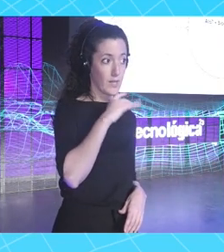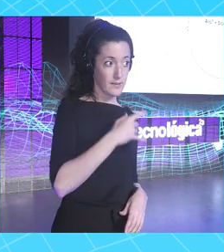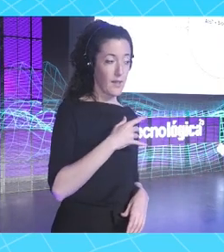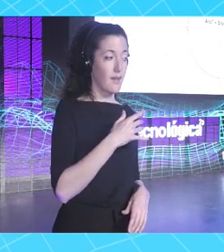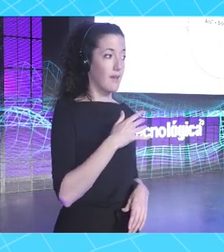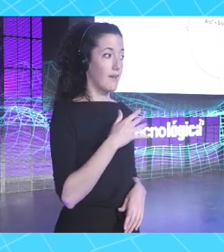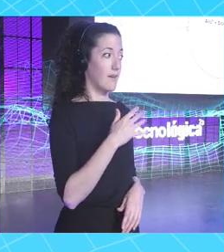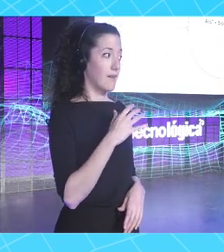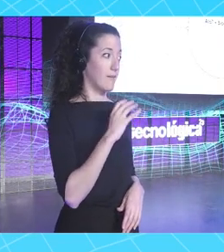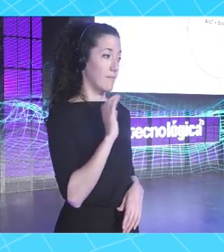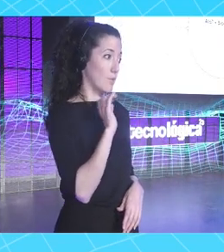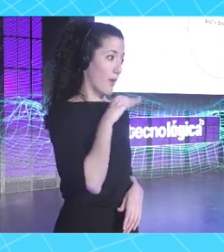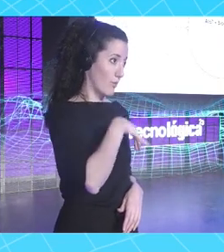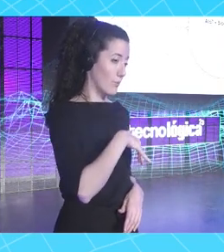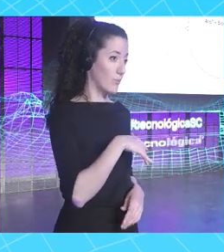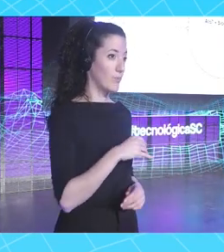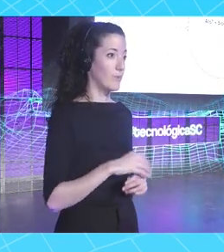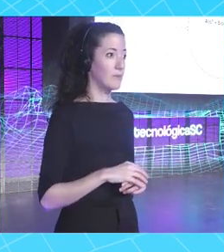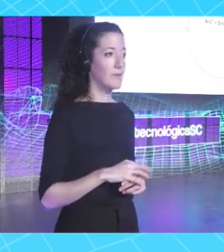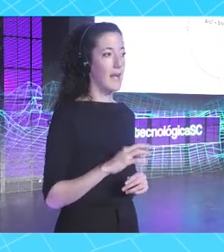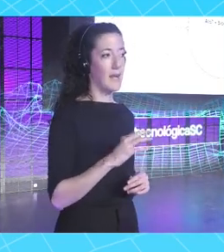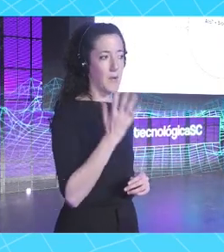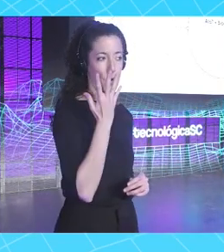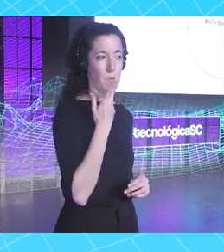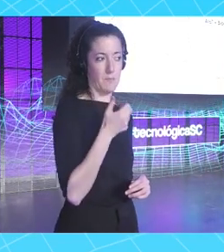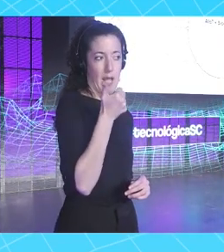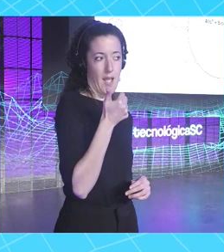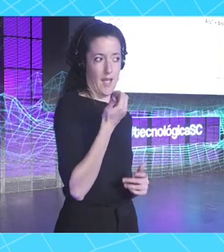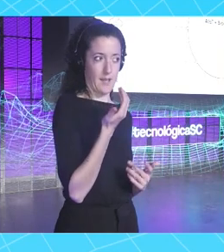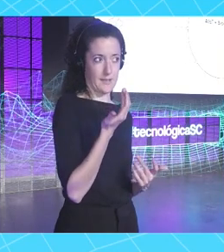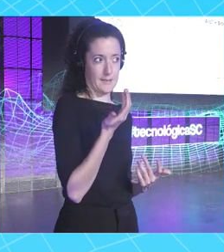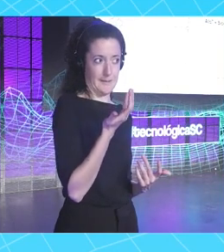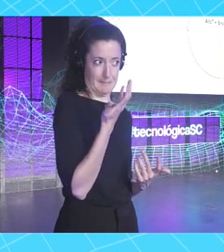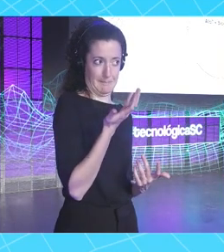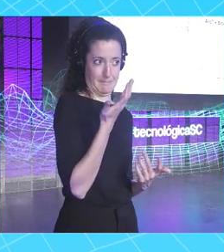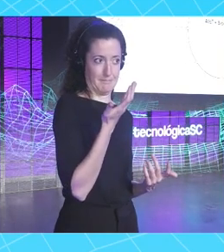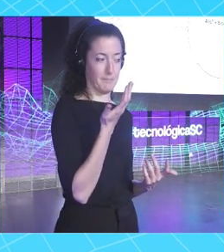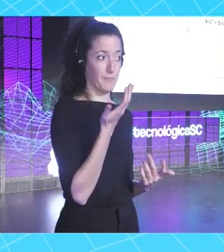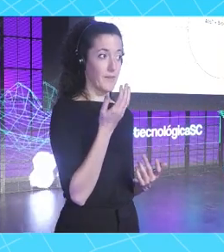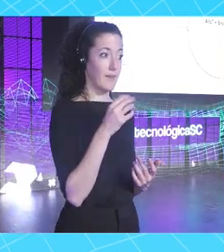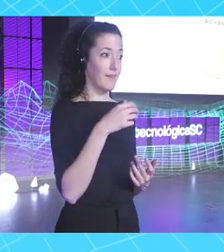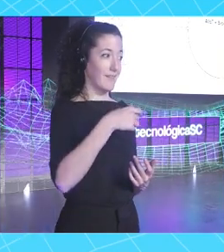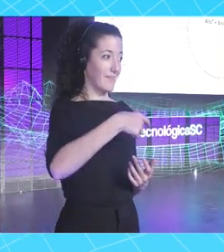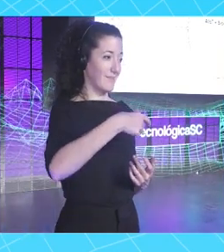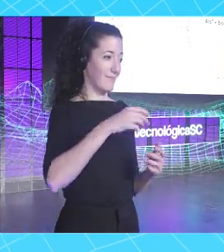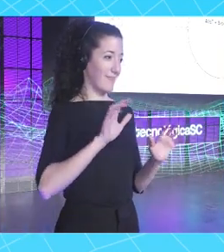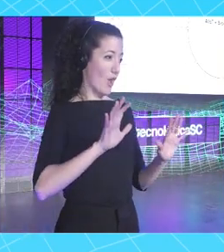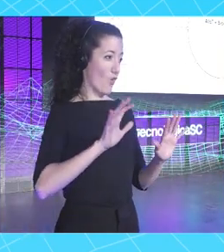morado alguien más elaborado Neón fucsia